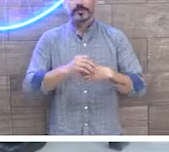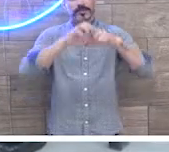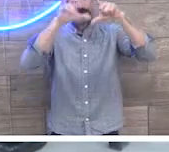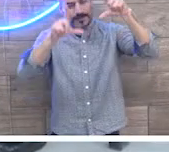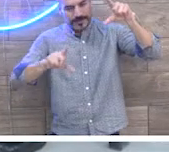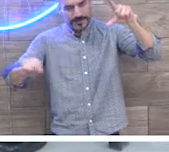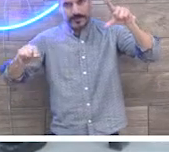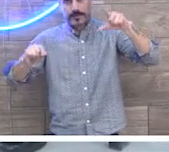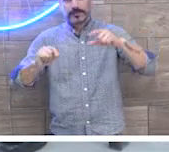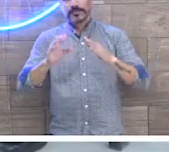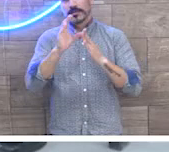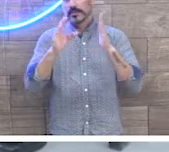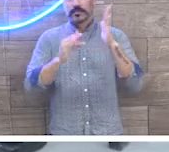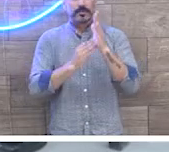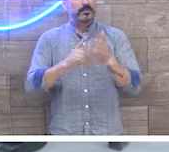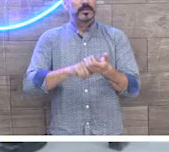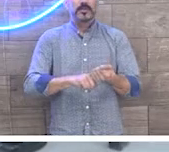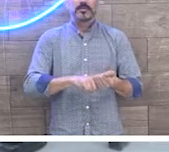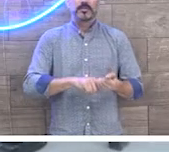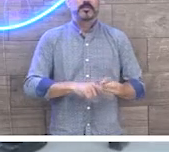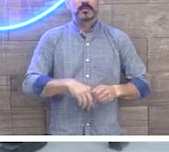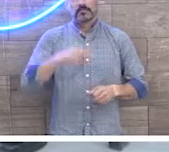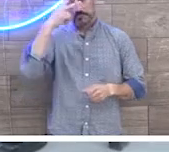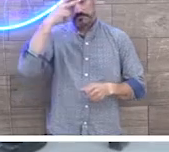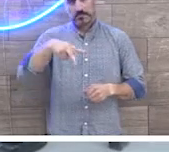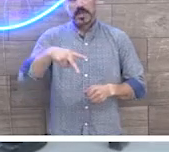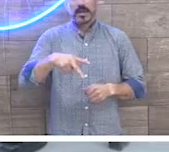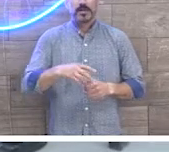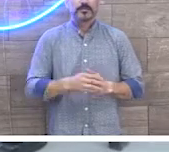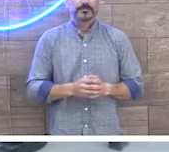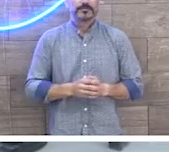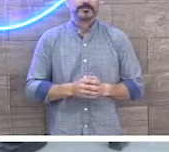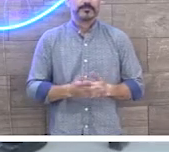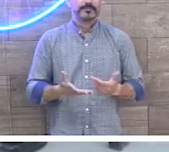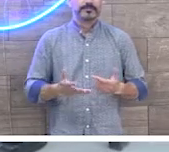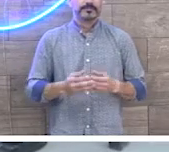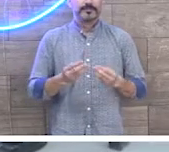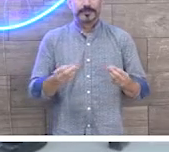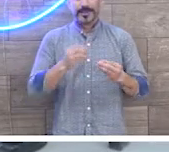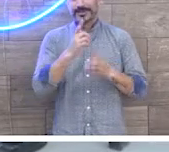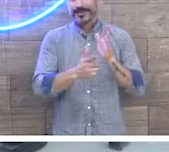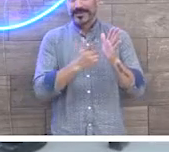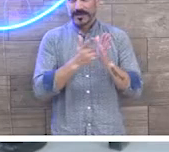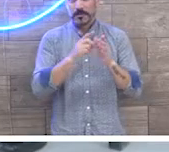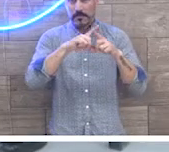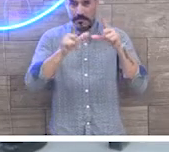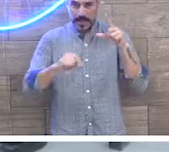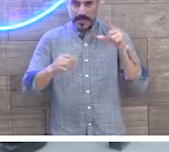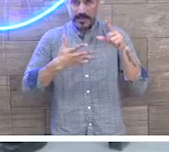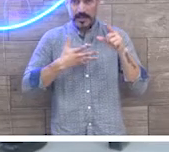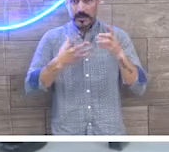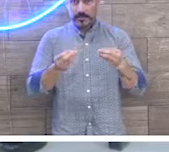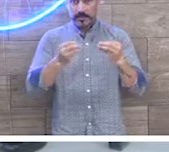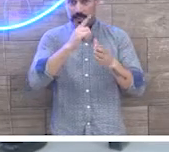que la mera constitución, así ¿no? Es. A lo mejor hacerle agregados y demás. Pero tantas leyes, y dicen que cuando un país tiene tantas leyes, se